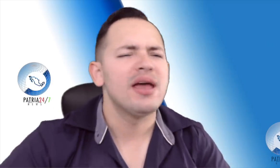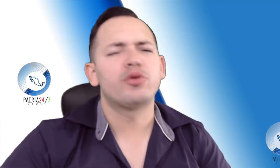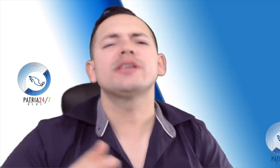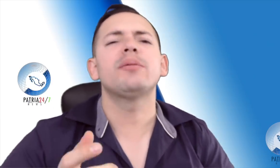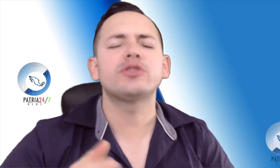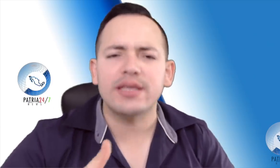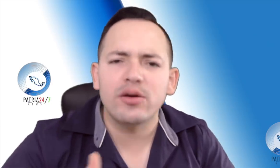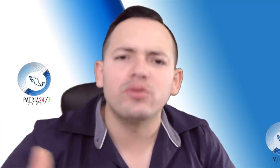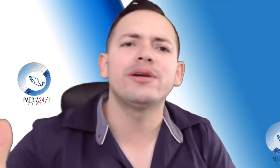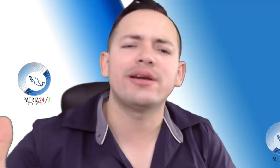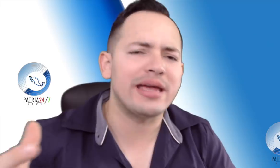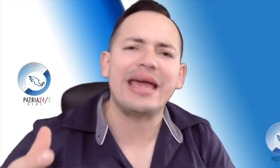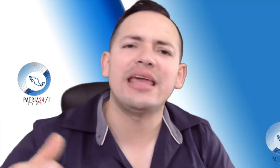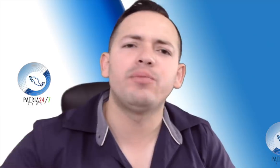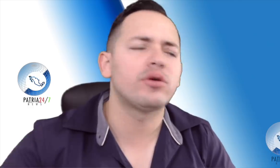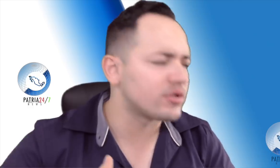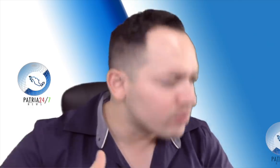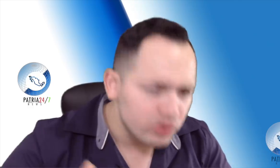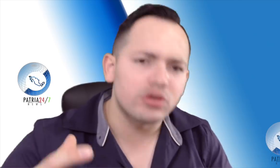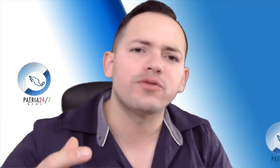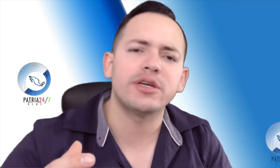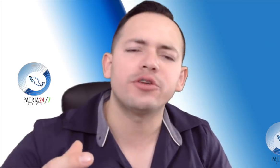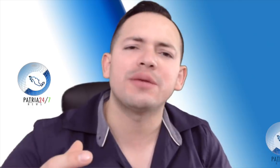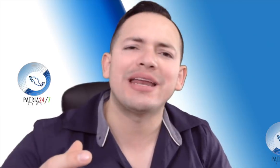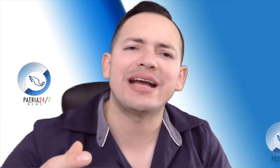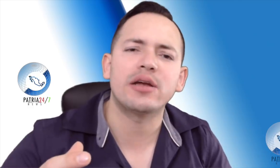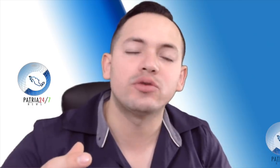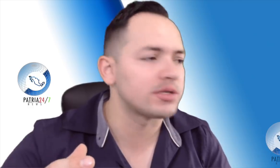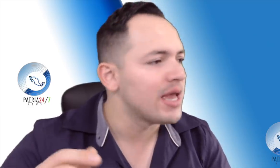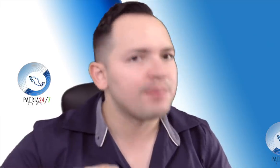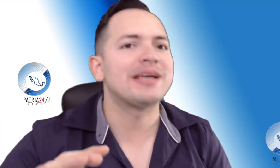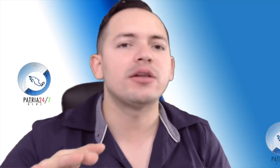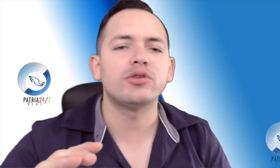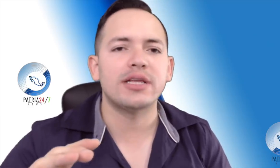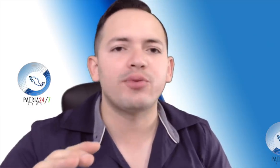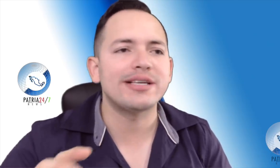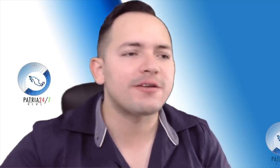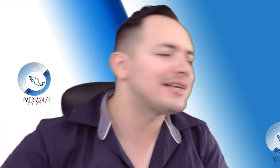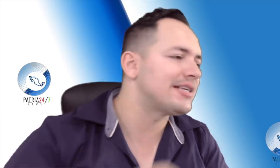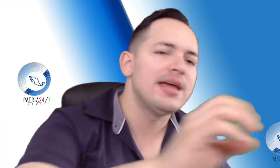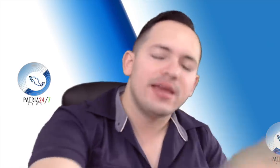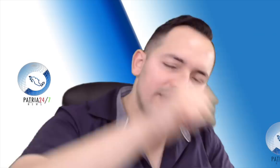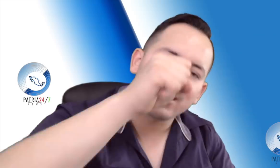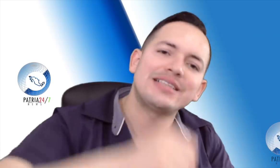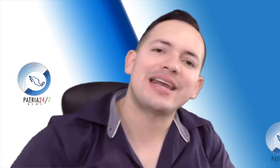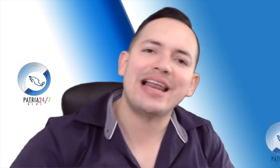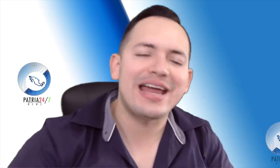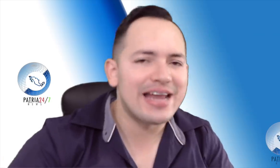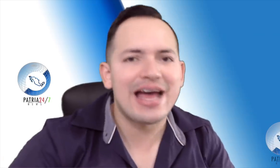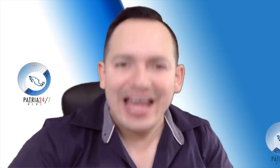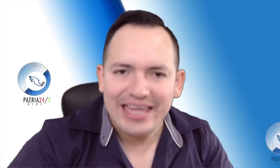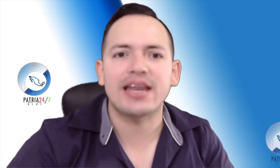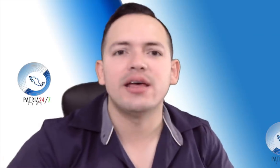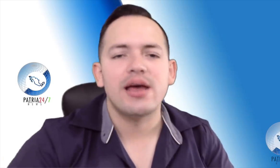República, porque sabemos que tienen un equipo, que son muchos los funcionarios que manejan recursos, y más de algunos se le puede hacer fácil gastar la